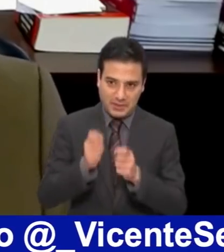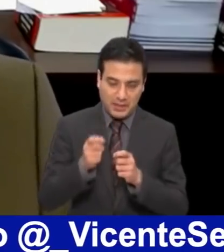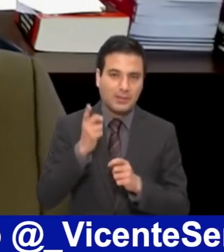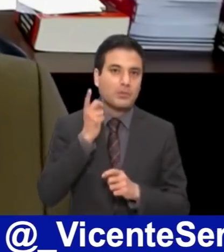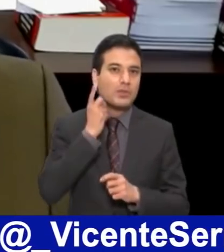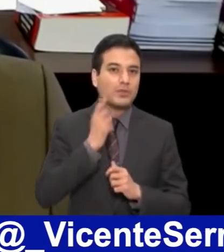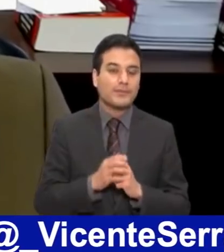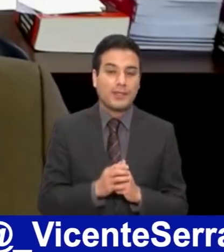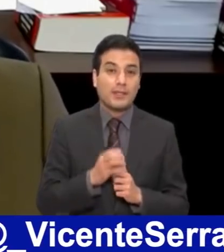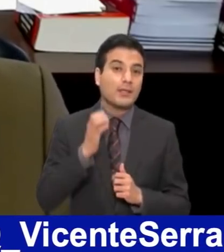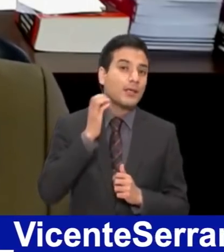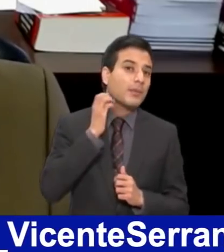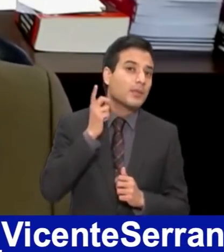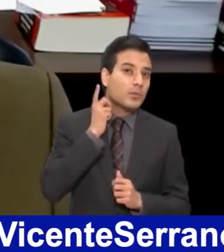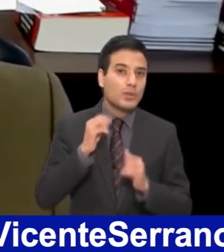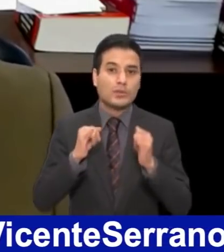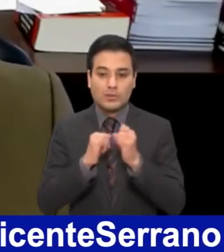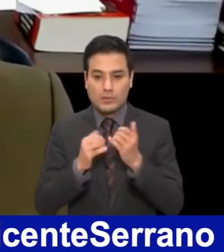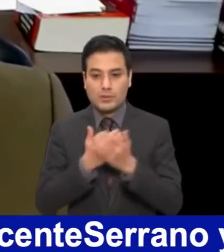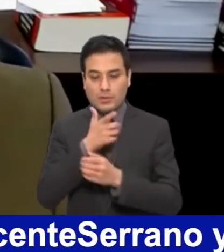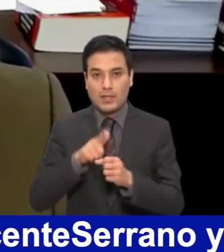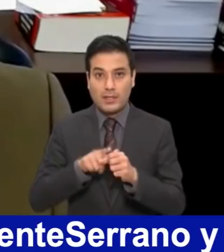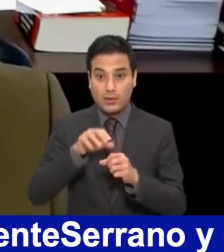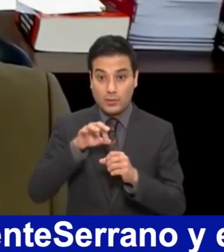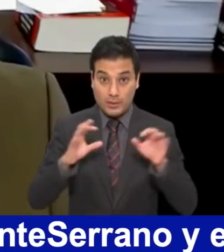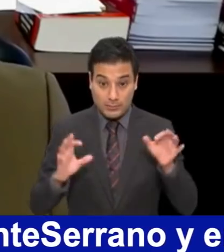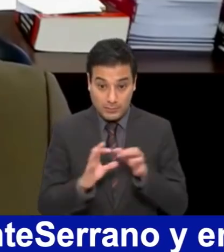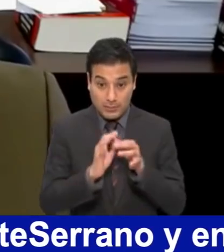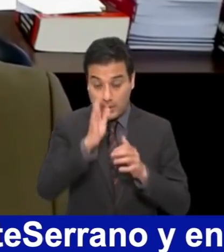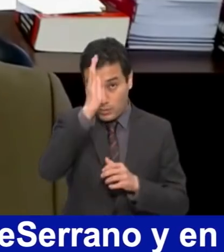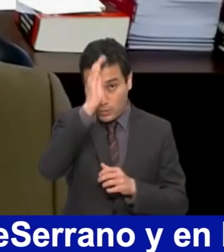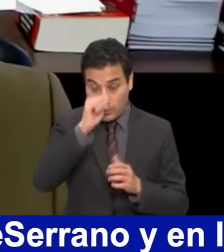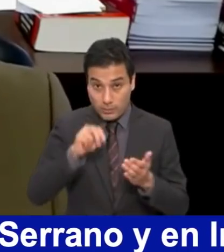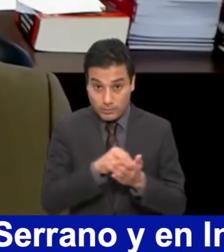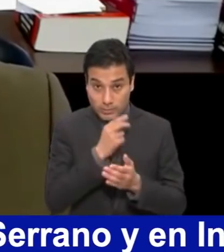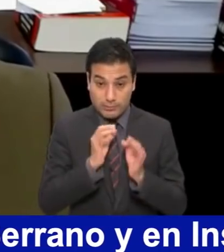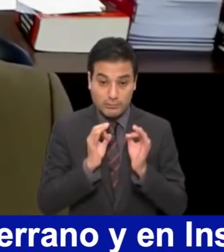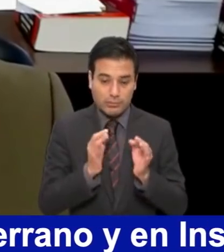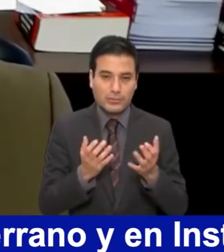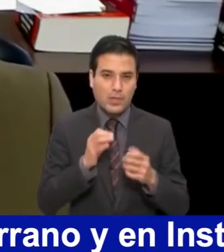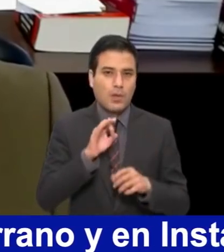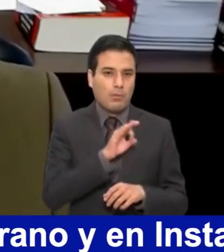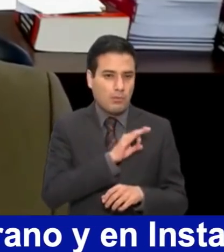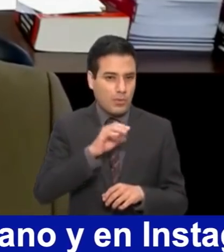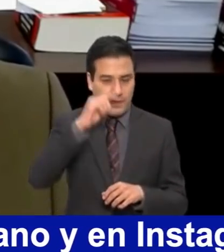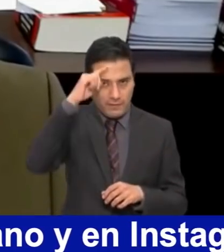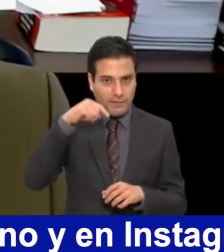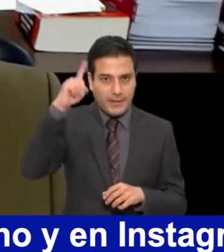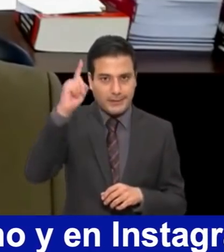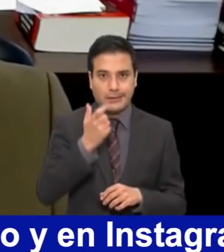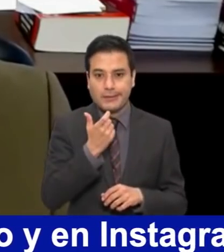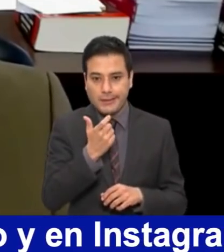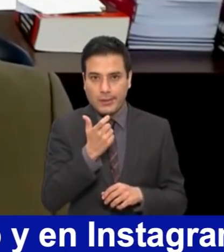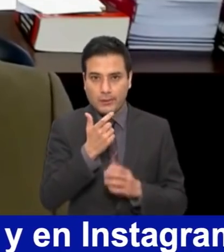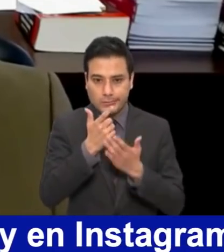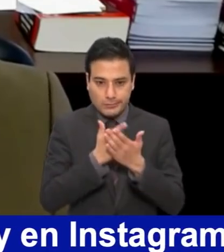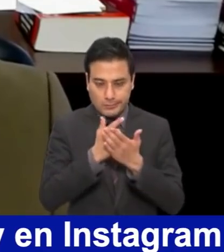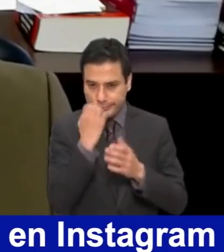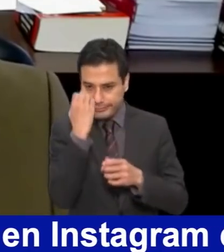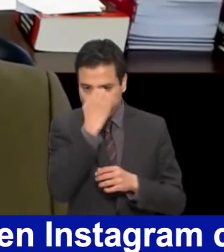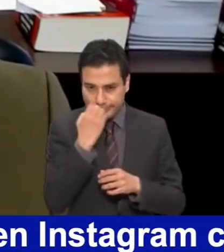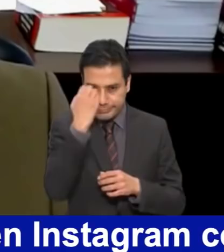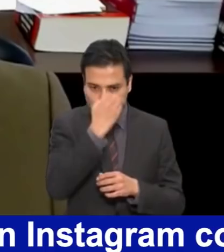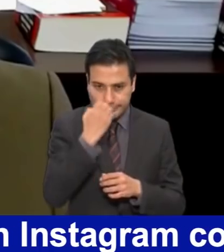y el Instituto Nacional Electoral firmemos este convenio de colaboración para facilitar la fiscalización de los recursos que ejerzan las y